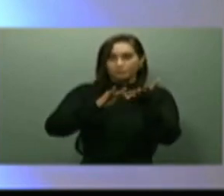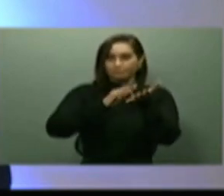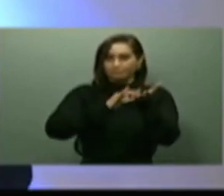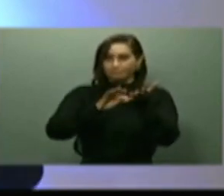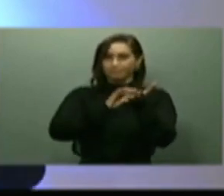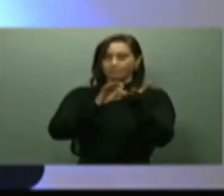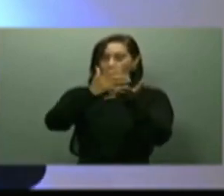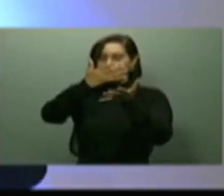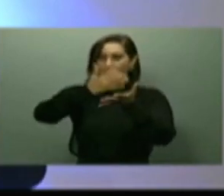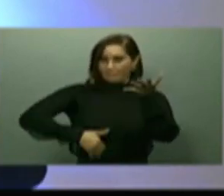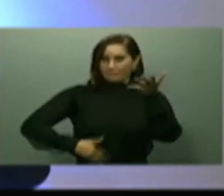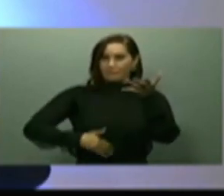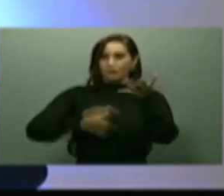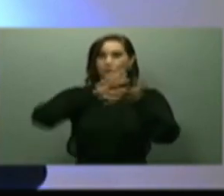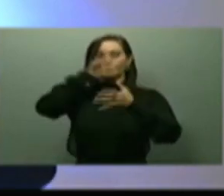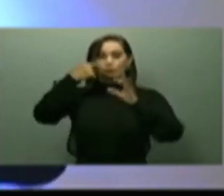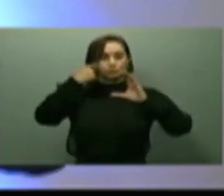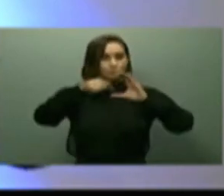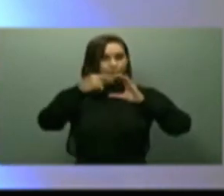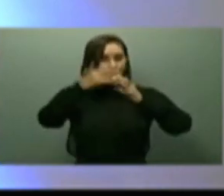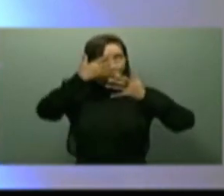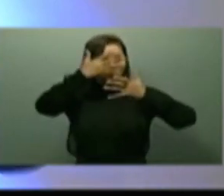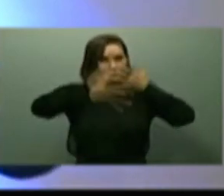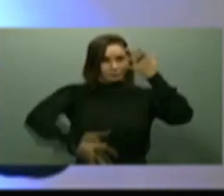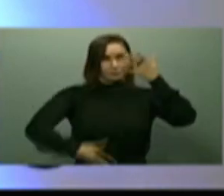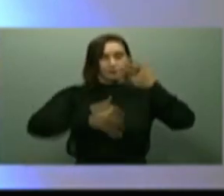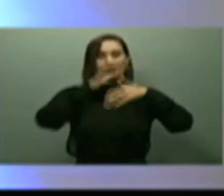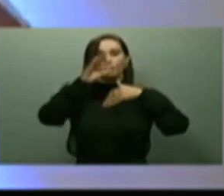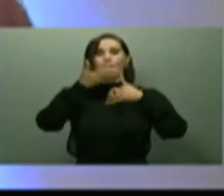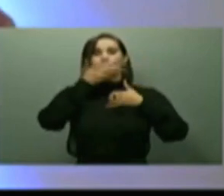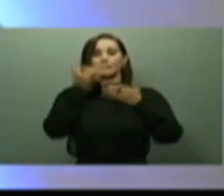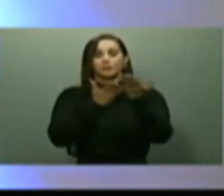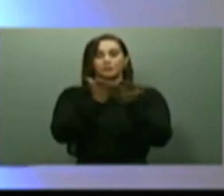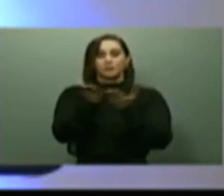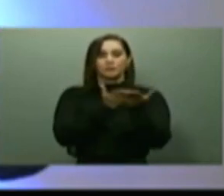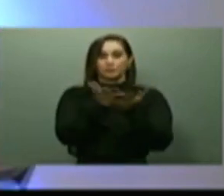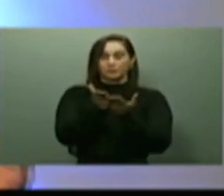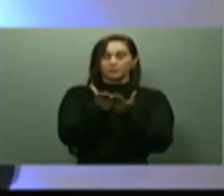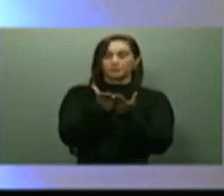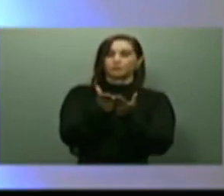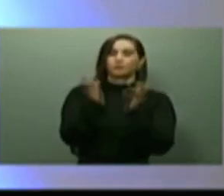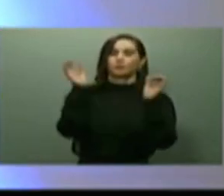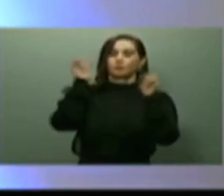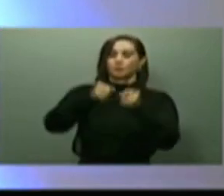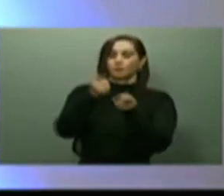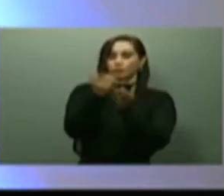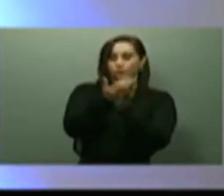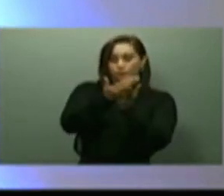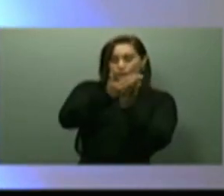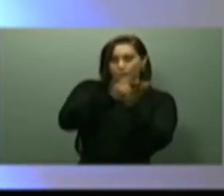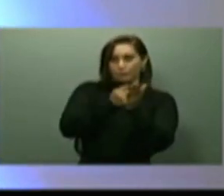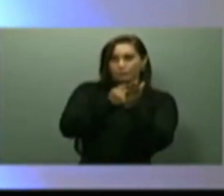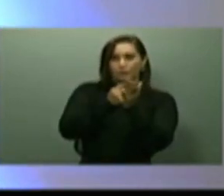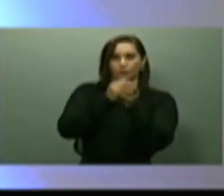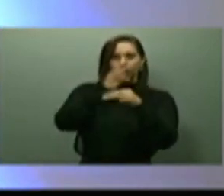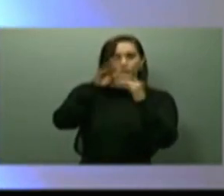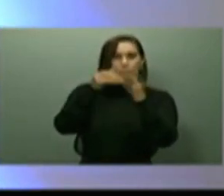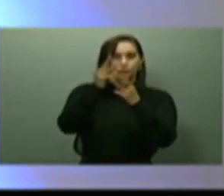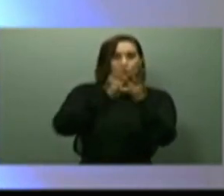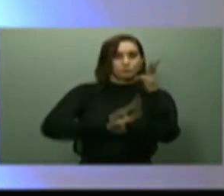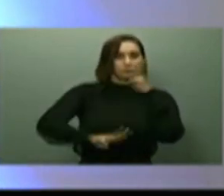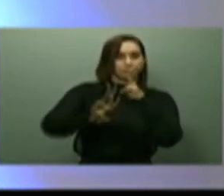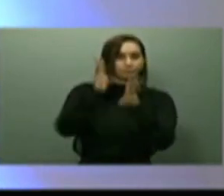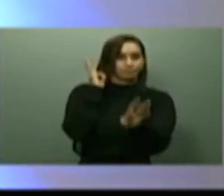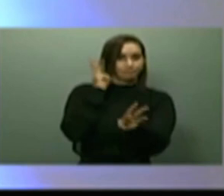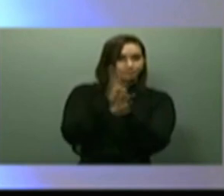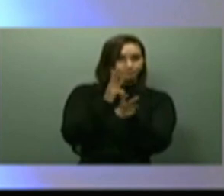para que tengan acceso y mejor servicio y también a menor costo en todo el mundo. Ese